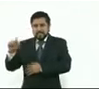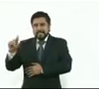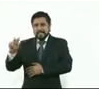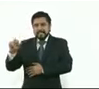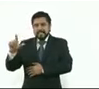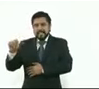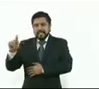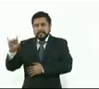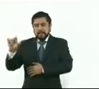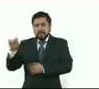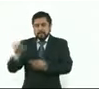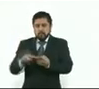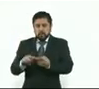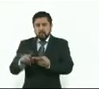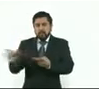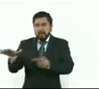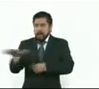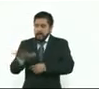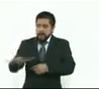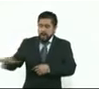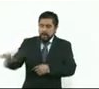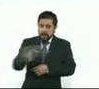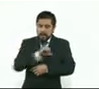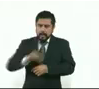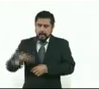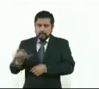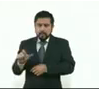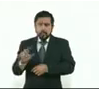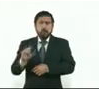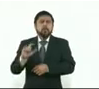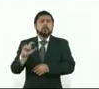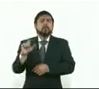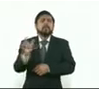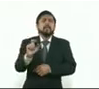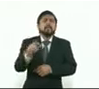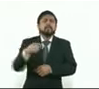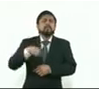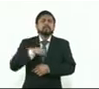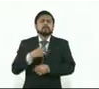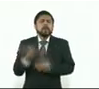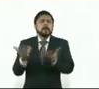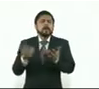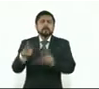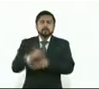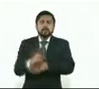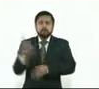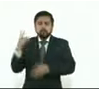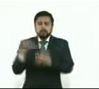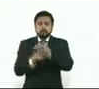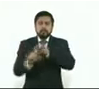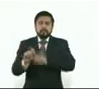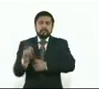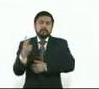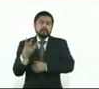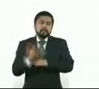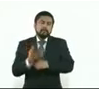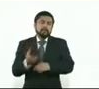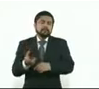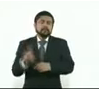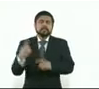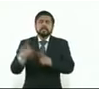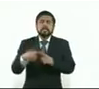Xochimilco. Esto lo haríamos en el 2022 y estaría integrada por un sector de policía, una